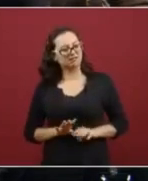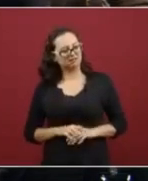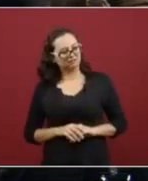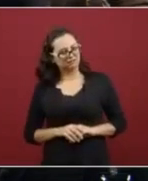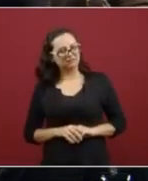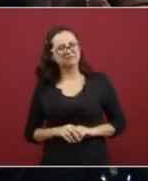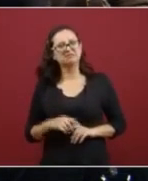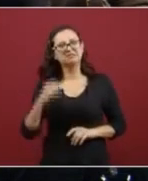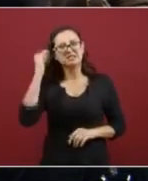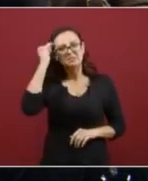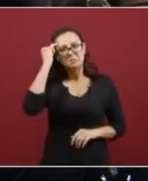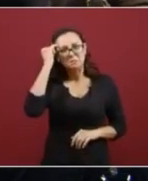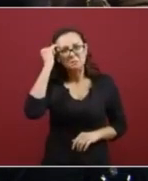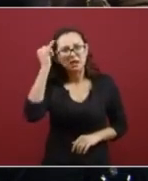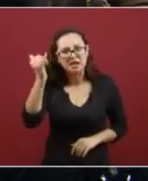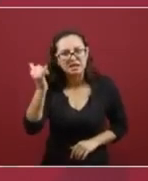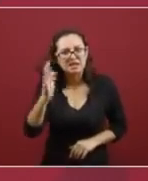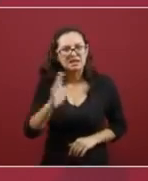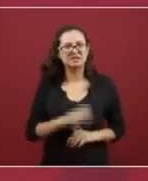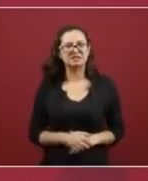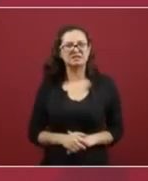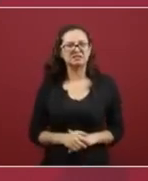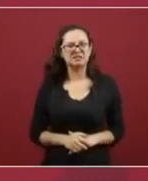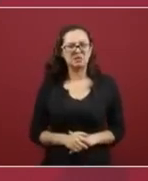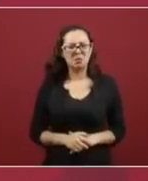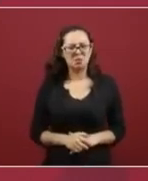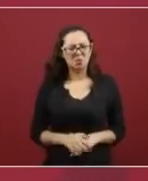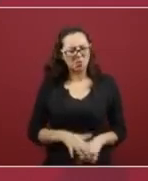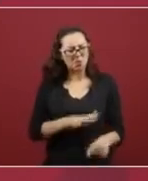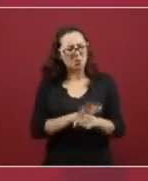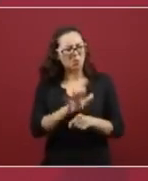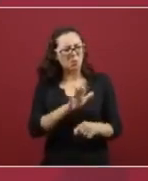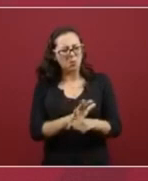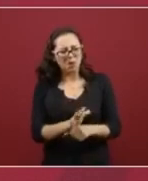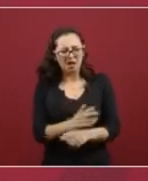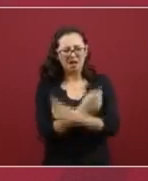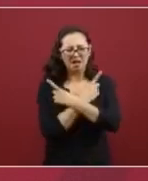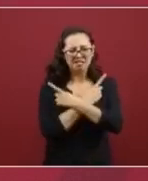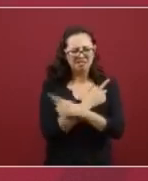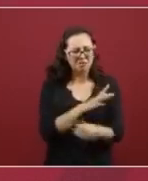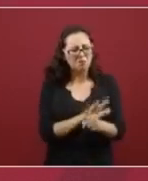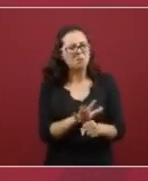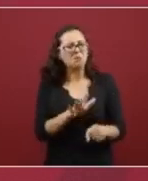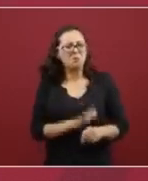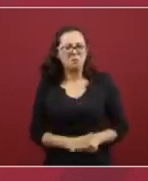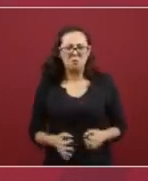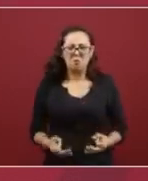El nivel moral, el nivel ético